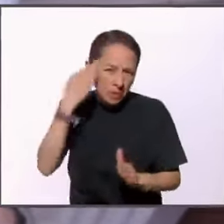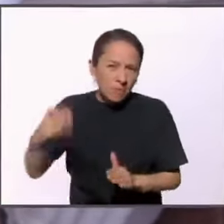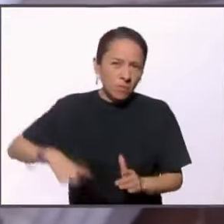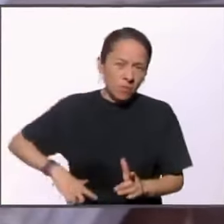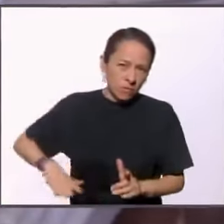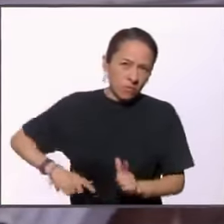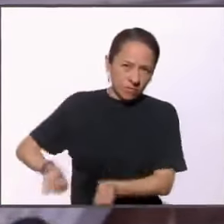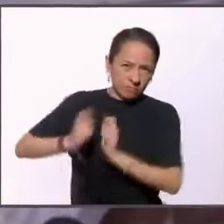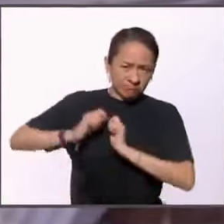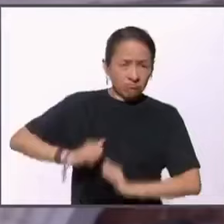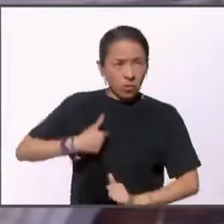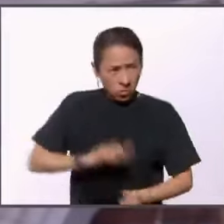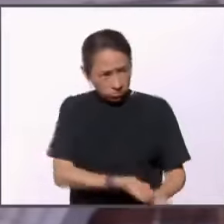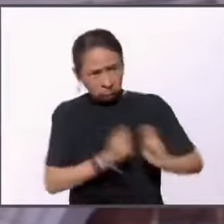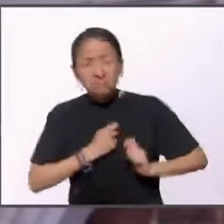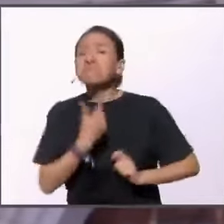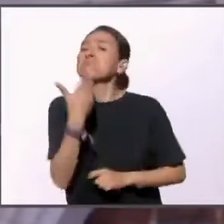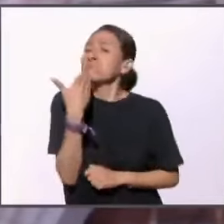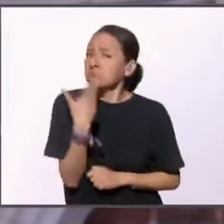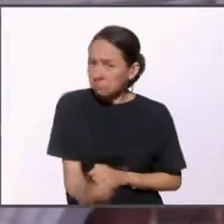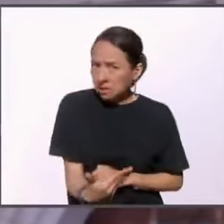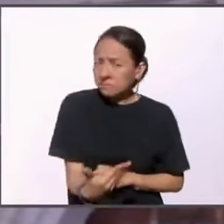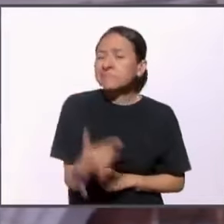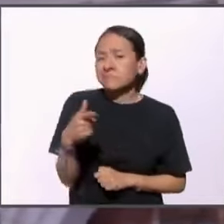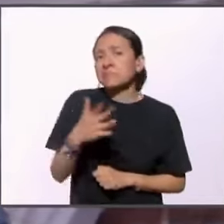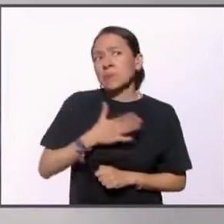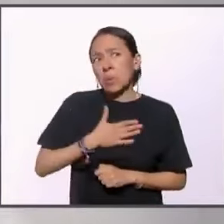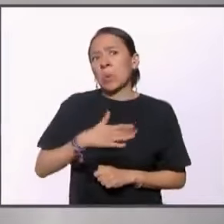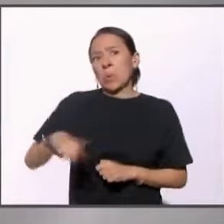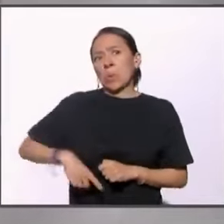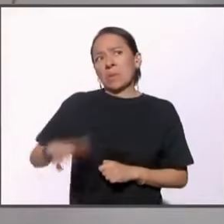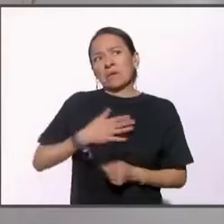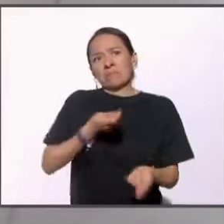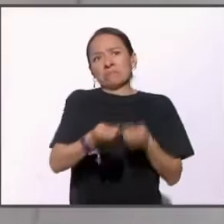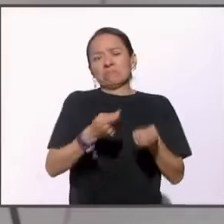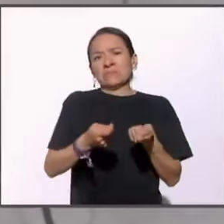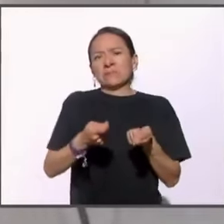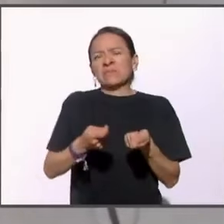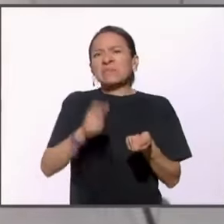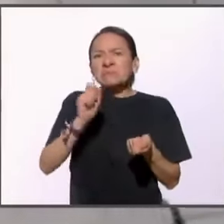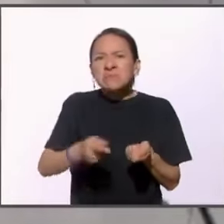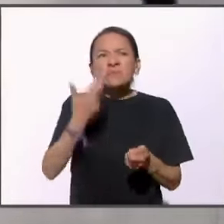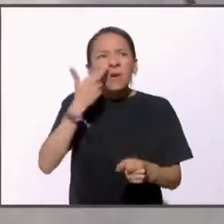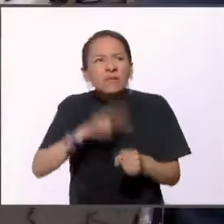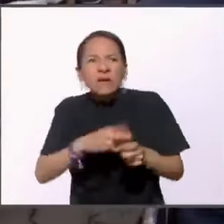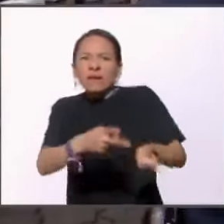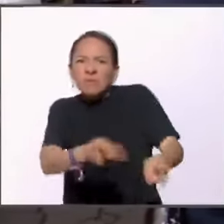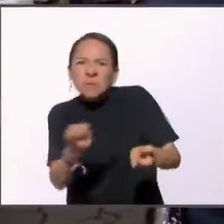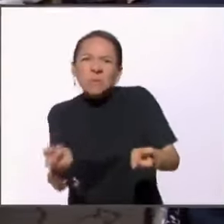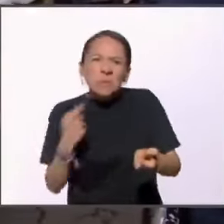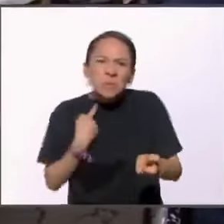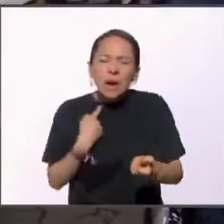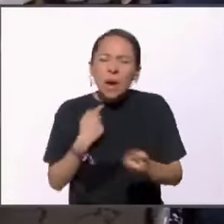encargo. Baste decir que su gobierno ha sido el que más ha disminuido la delincuencia en los últimos 30 años en la Ciudad